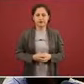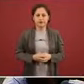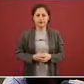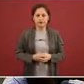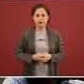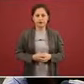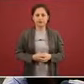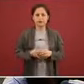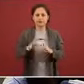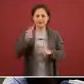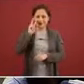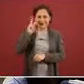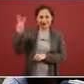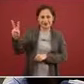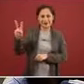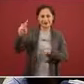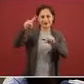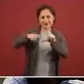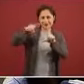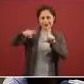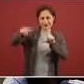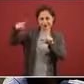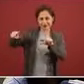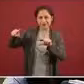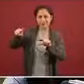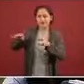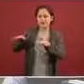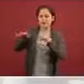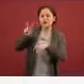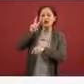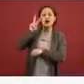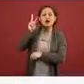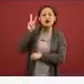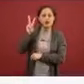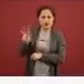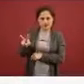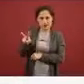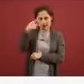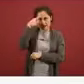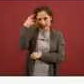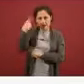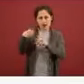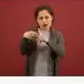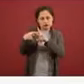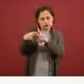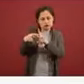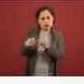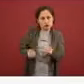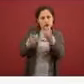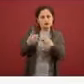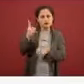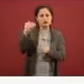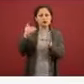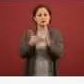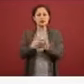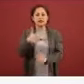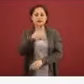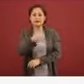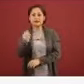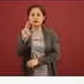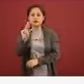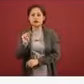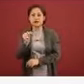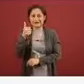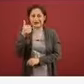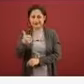Aquí se ve en forma de una gráfica. Esto lo que permite es destacar la proporción numérica, 1.686 casos